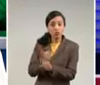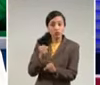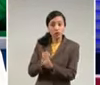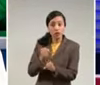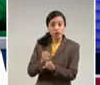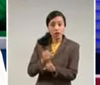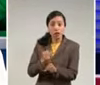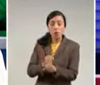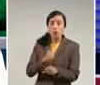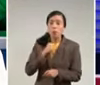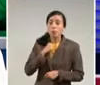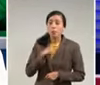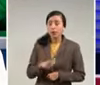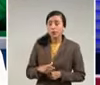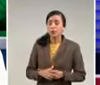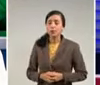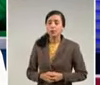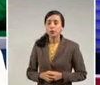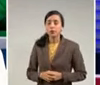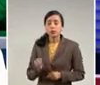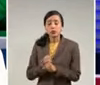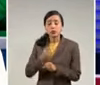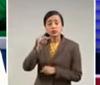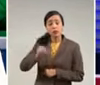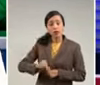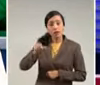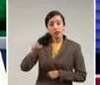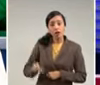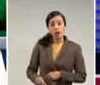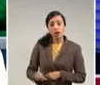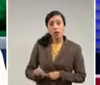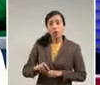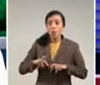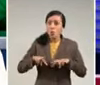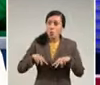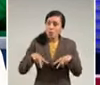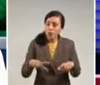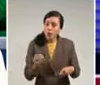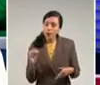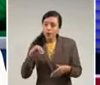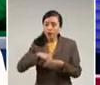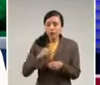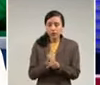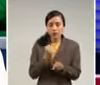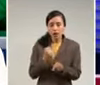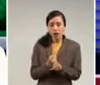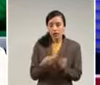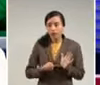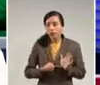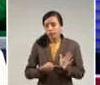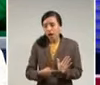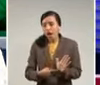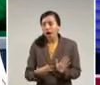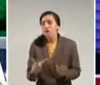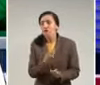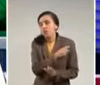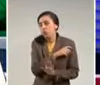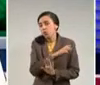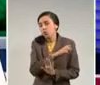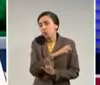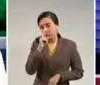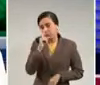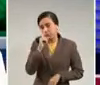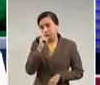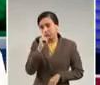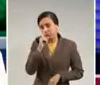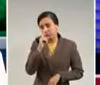permiten que sus trabajadores se incorporen si no tienen esquema de vacunación, reducción de las